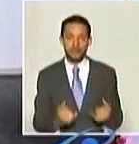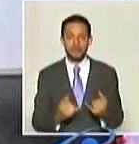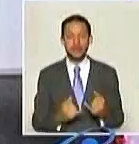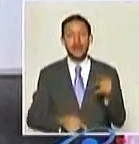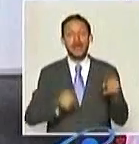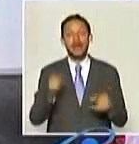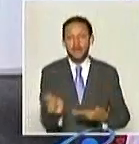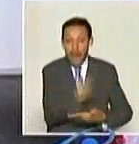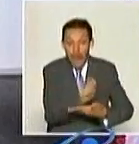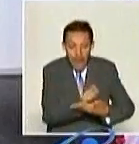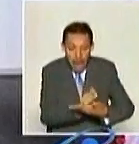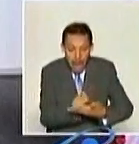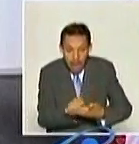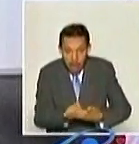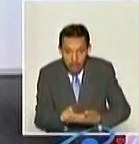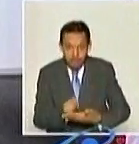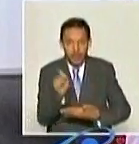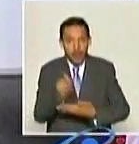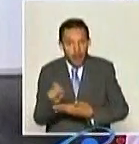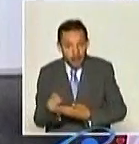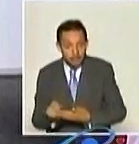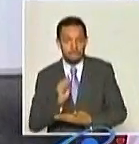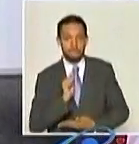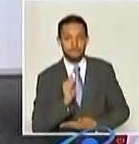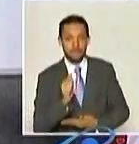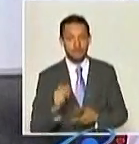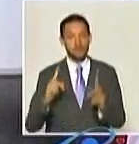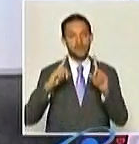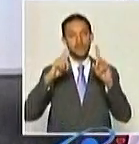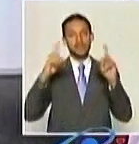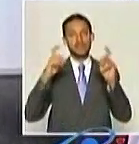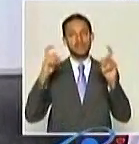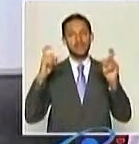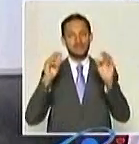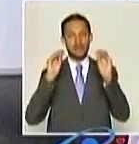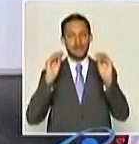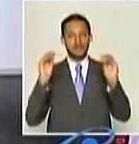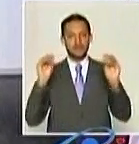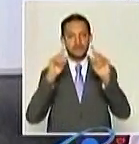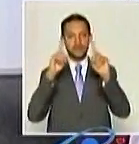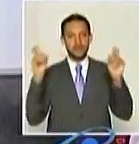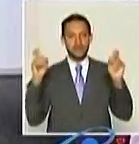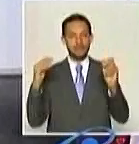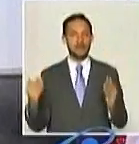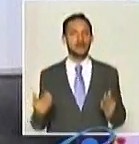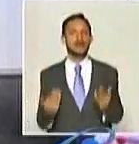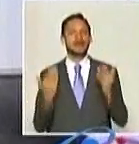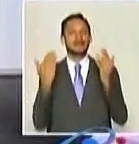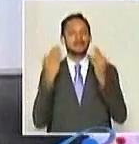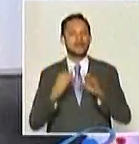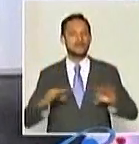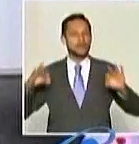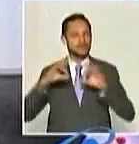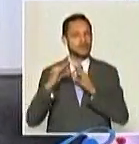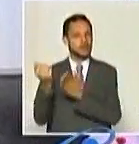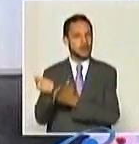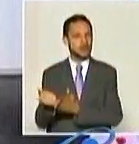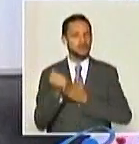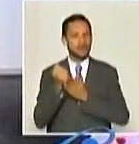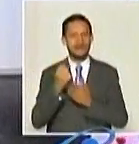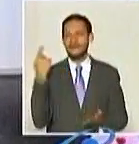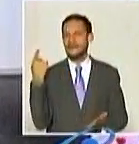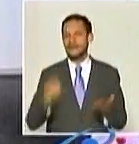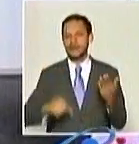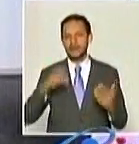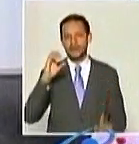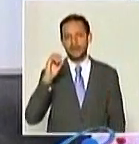toman nota de los beneficios, de la aplicación, de la ayuda que puede tener